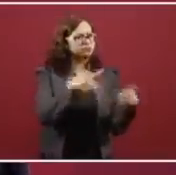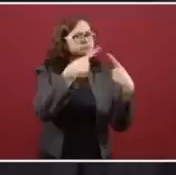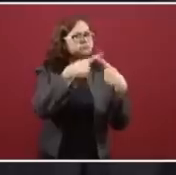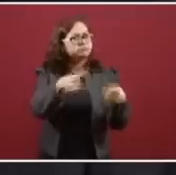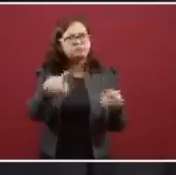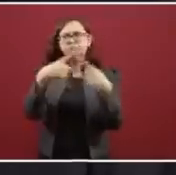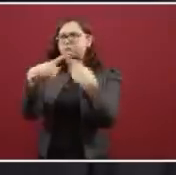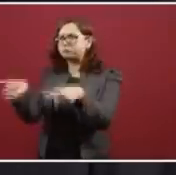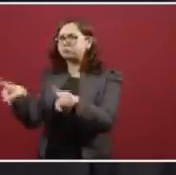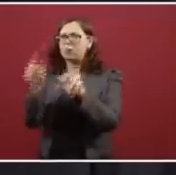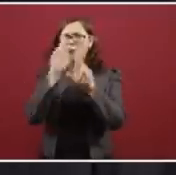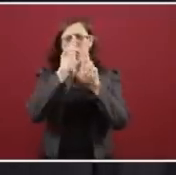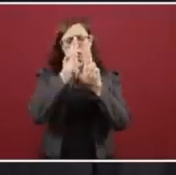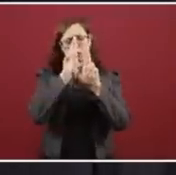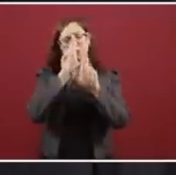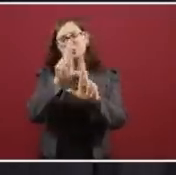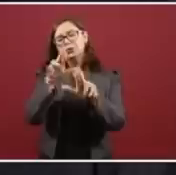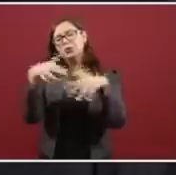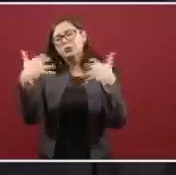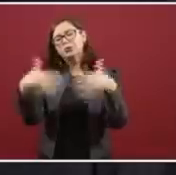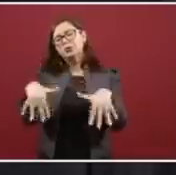y eso es muy rico